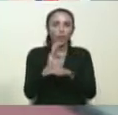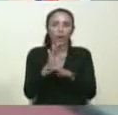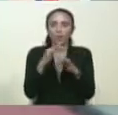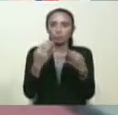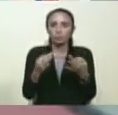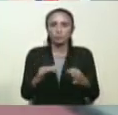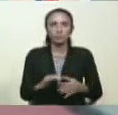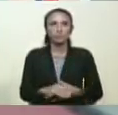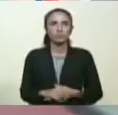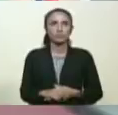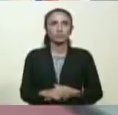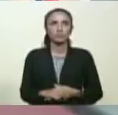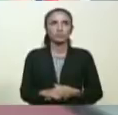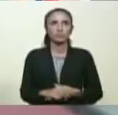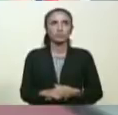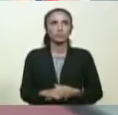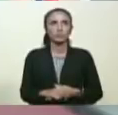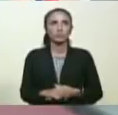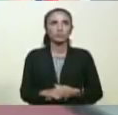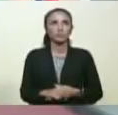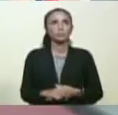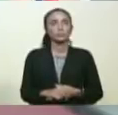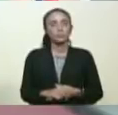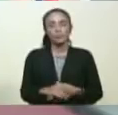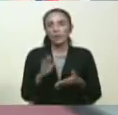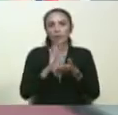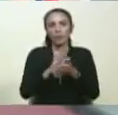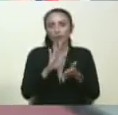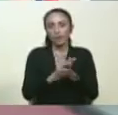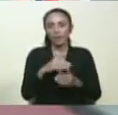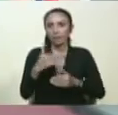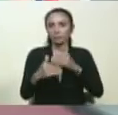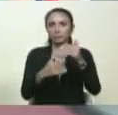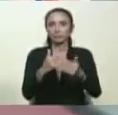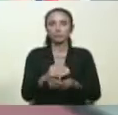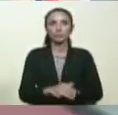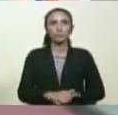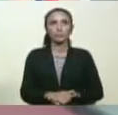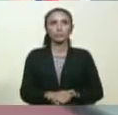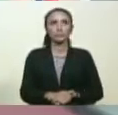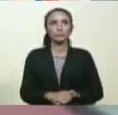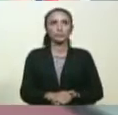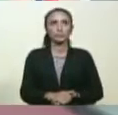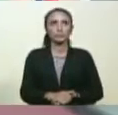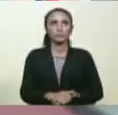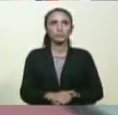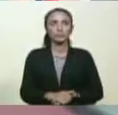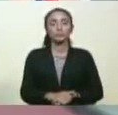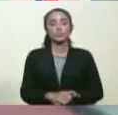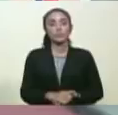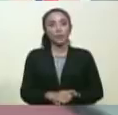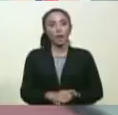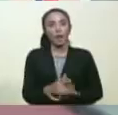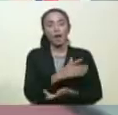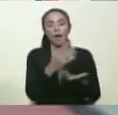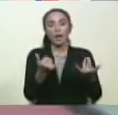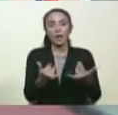protector del pueblo y generador de prosperidad. Así que la Expo Venezuela